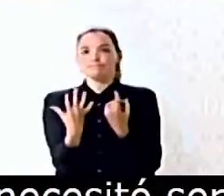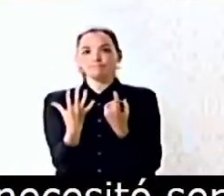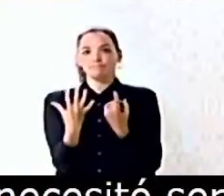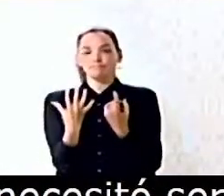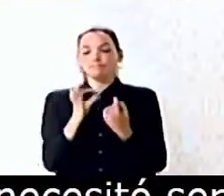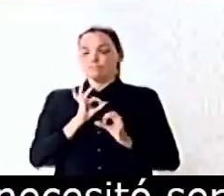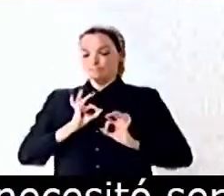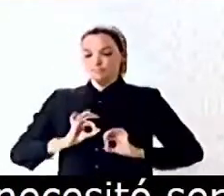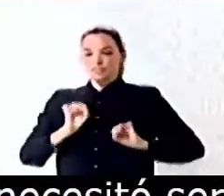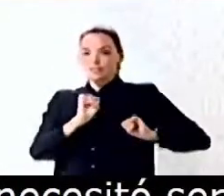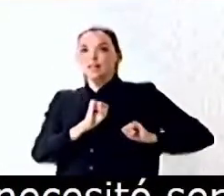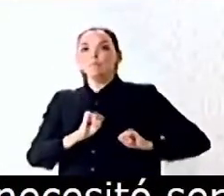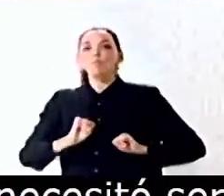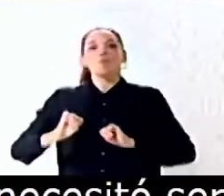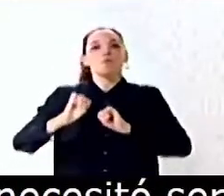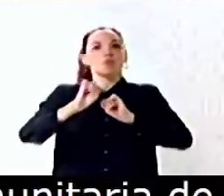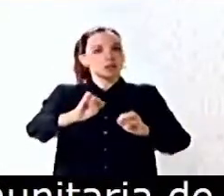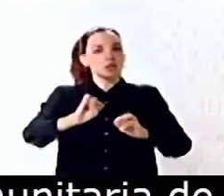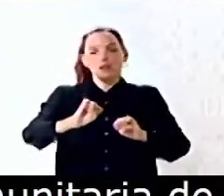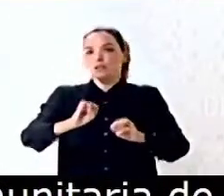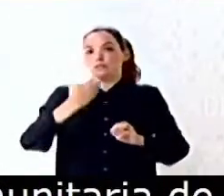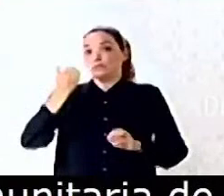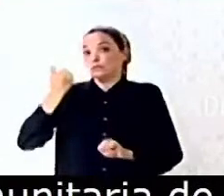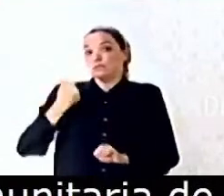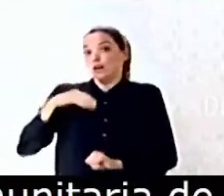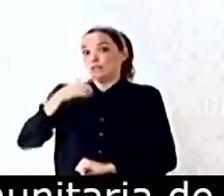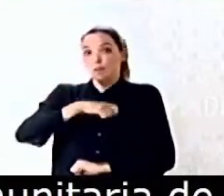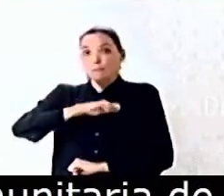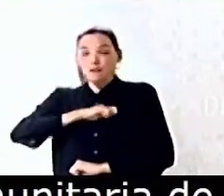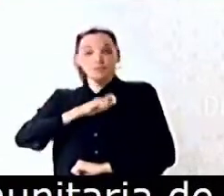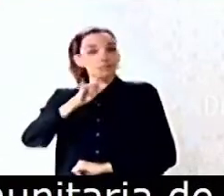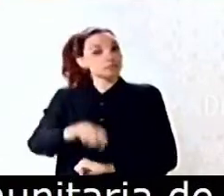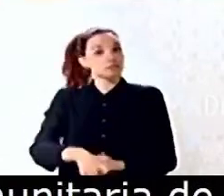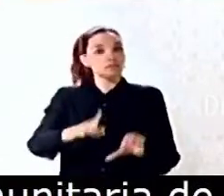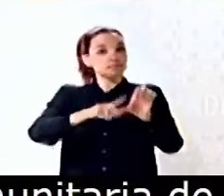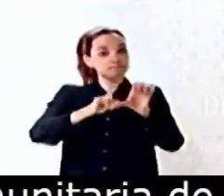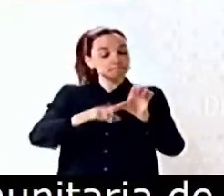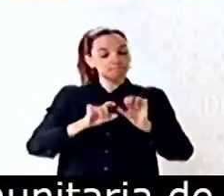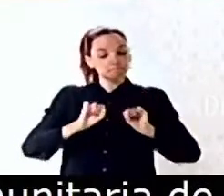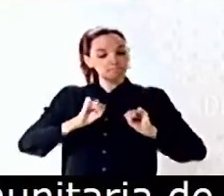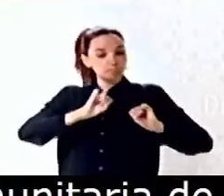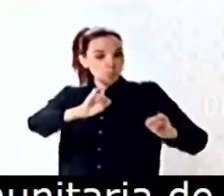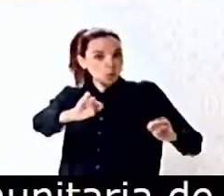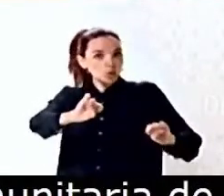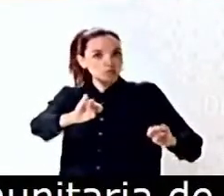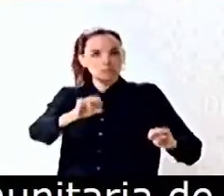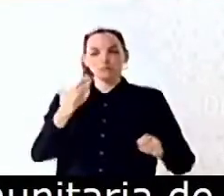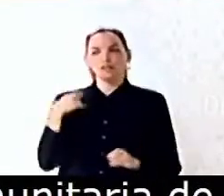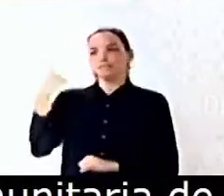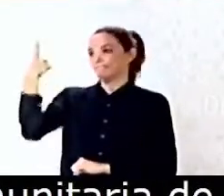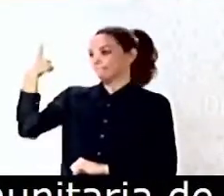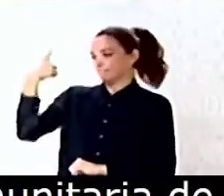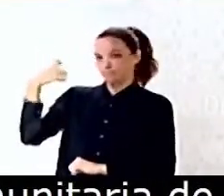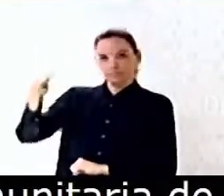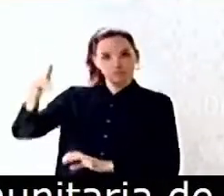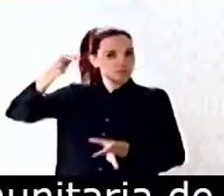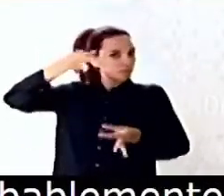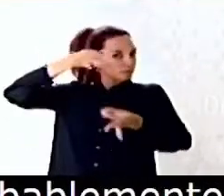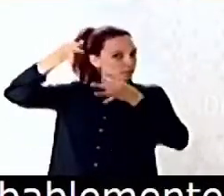inmunitaria de este país y de esta comunidad autónoma que probablemente ya no haga falta ir a